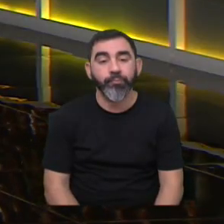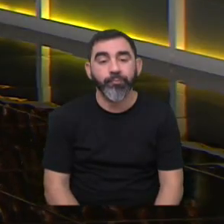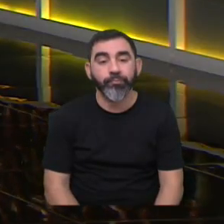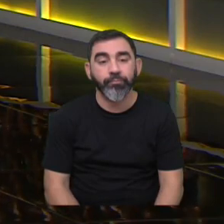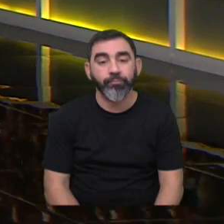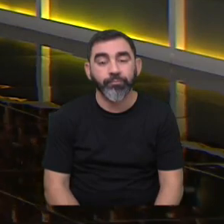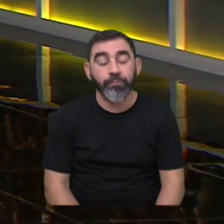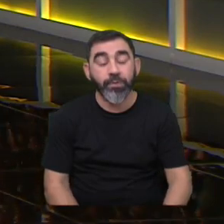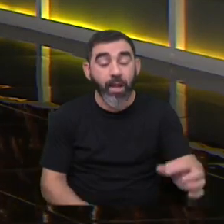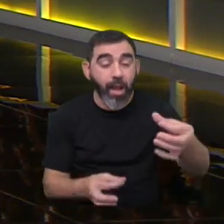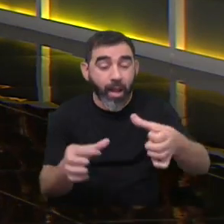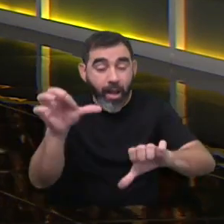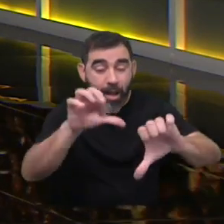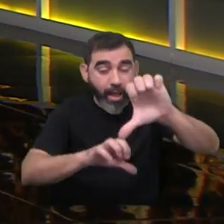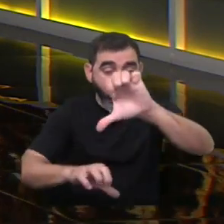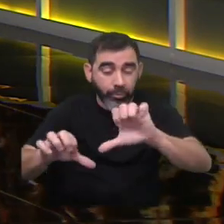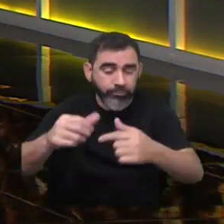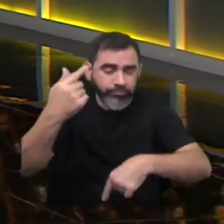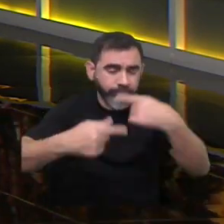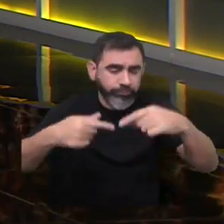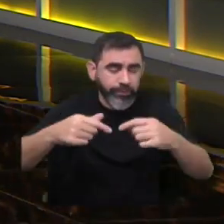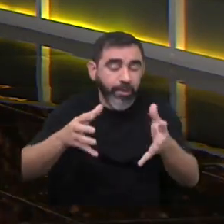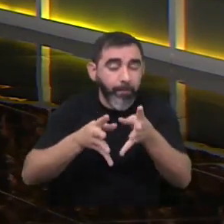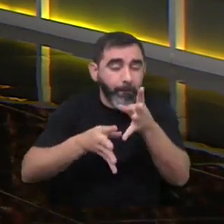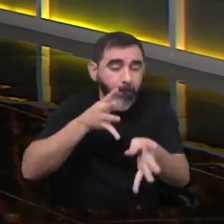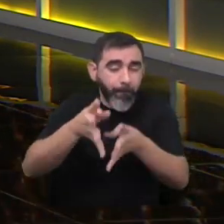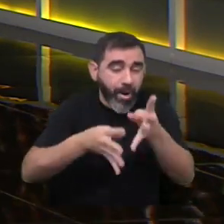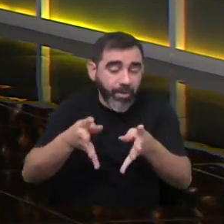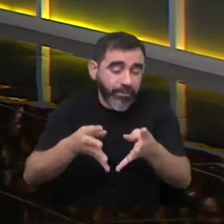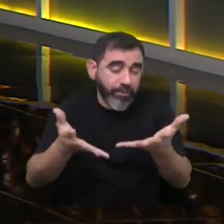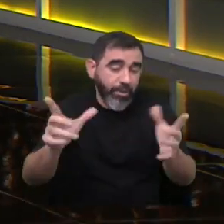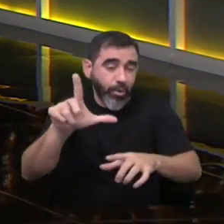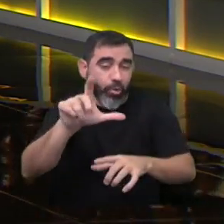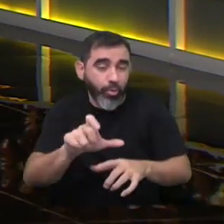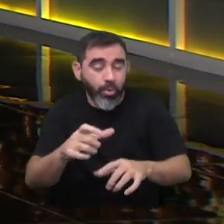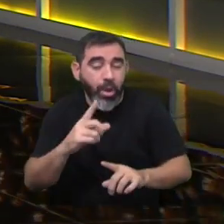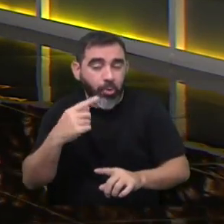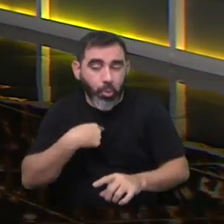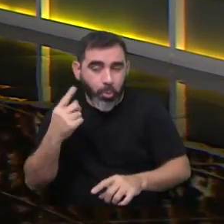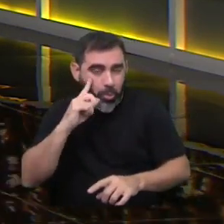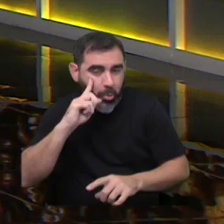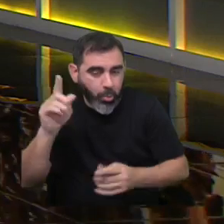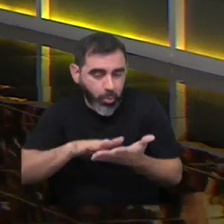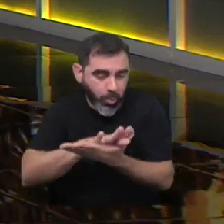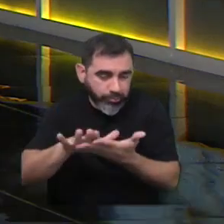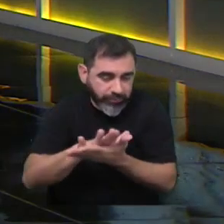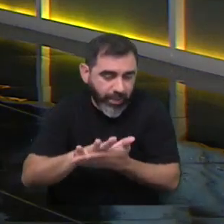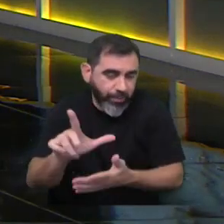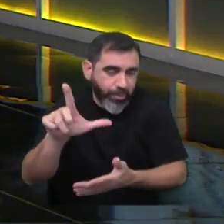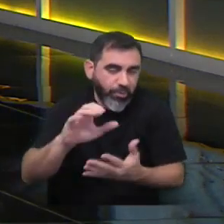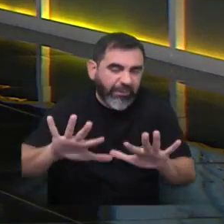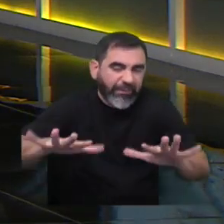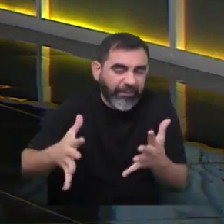Bueno, y en un laboratorio hay una multiplicidad de equipos que para casi todos nosotros es imposible saber en